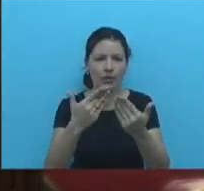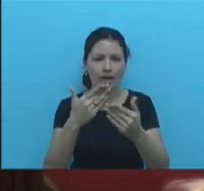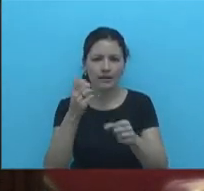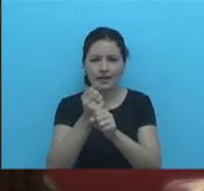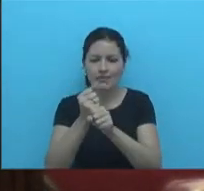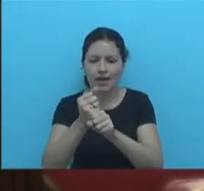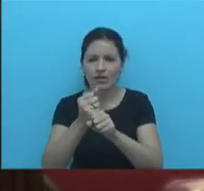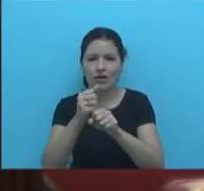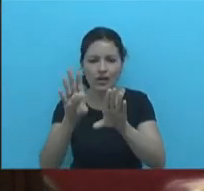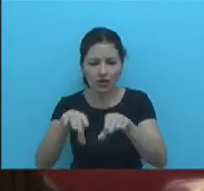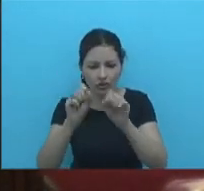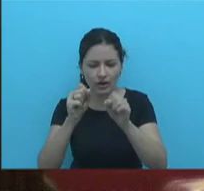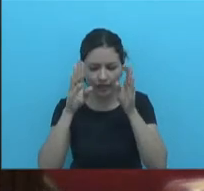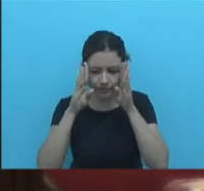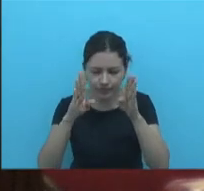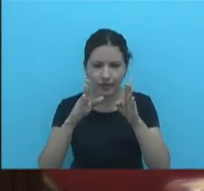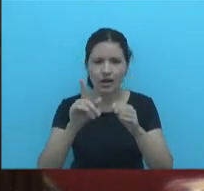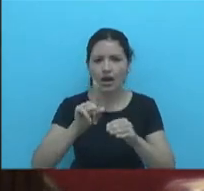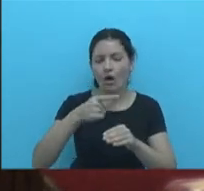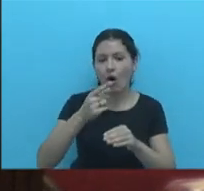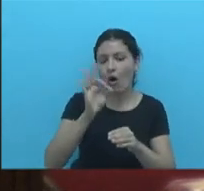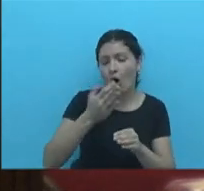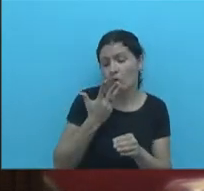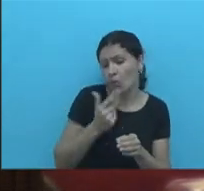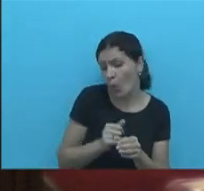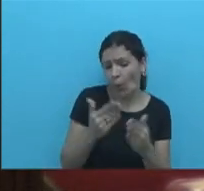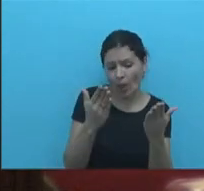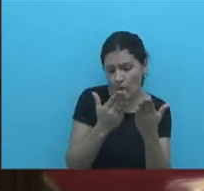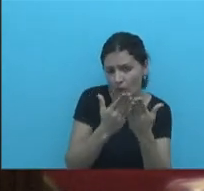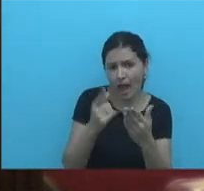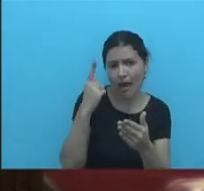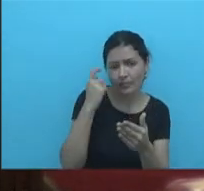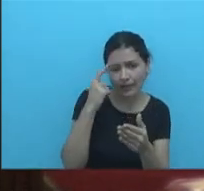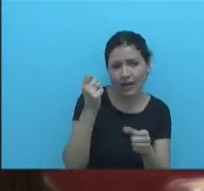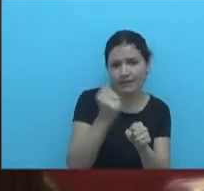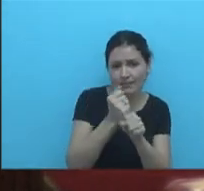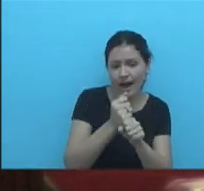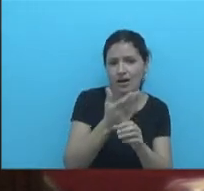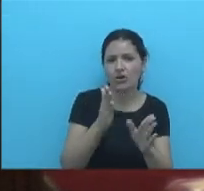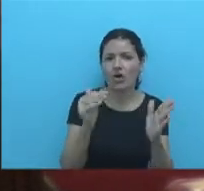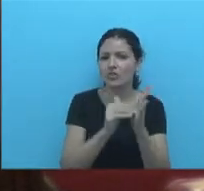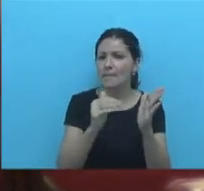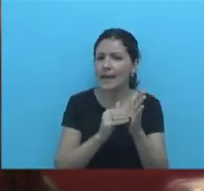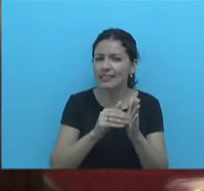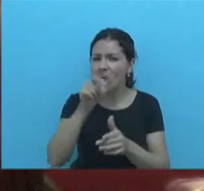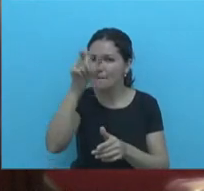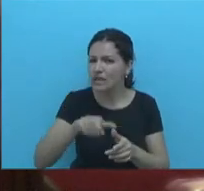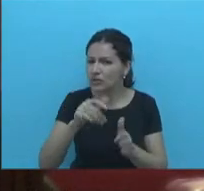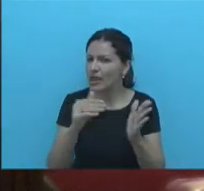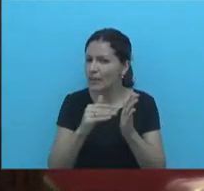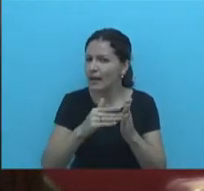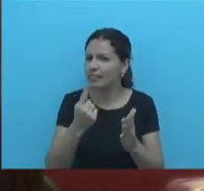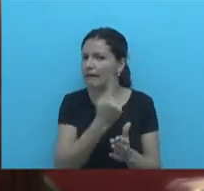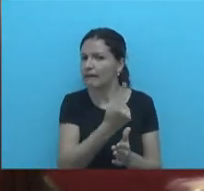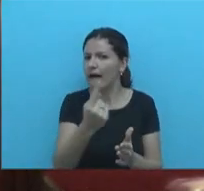y bueno, eso. Su mira va a estar se va a inclinar hacia eso. Después está la habilidad